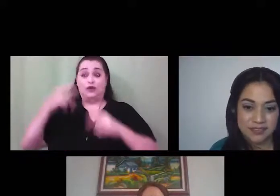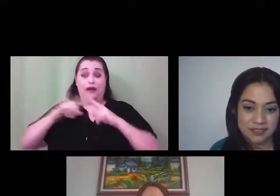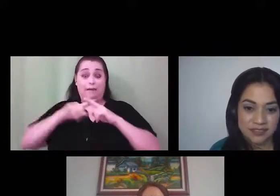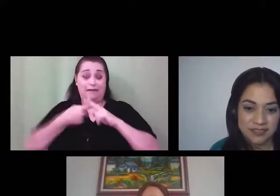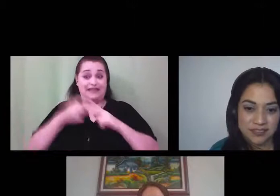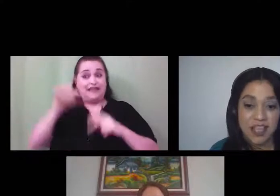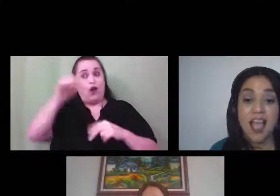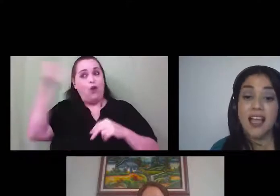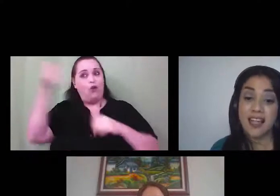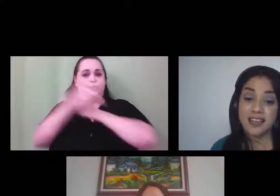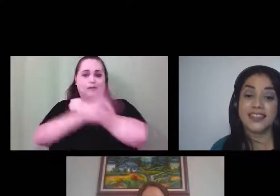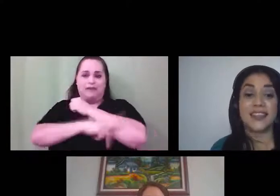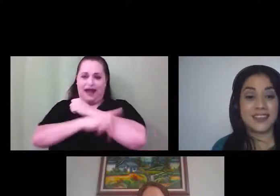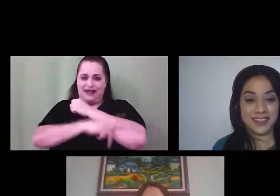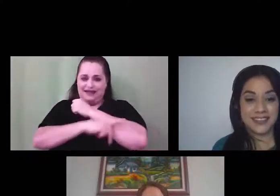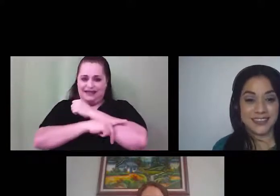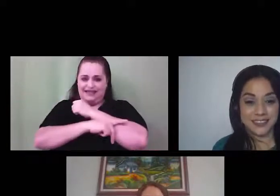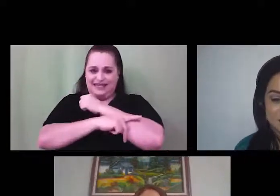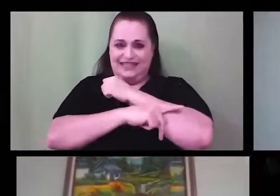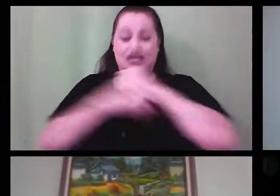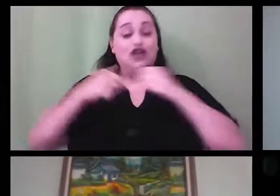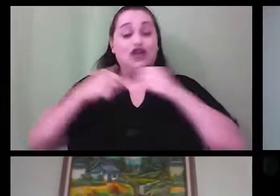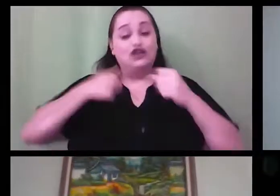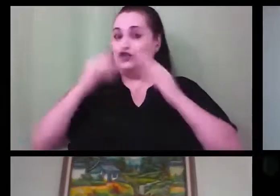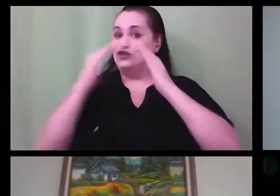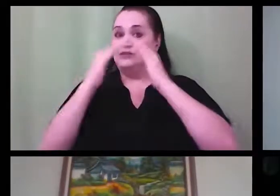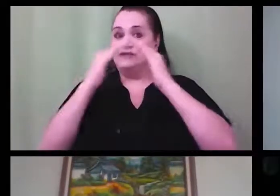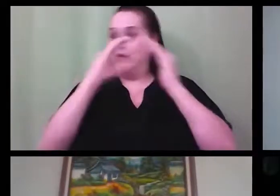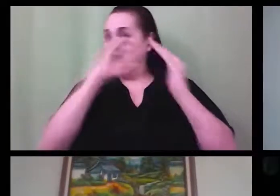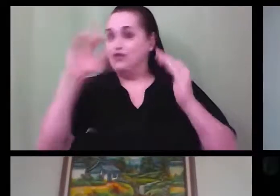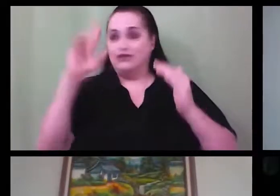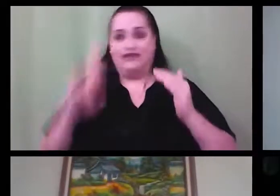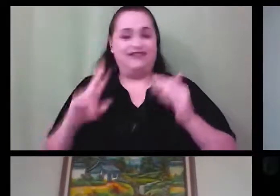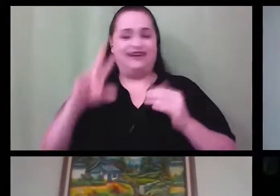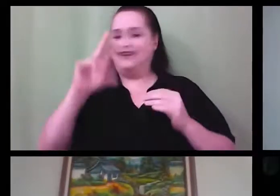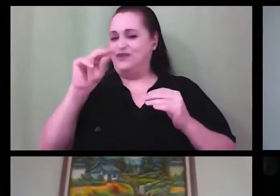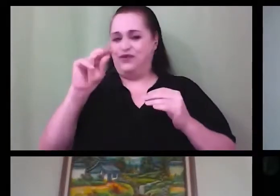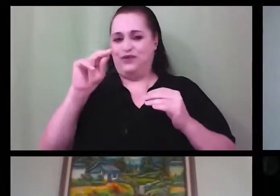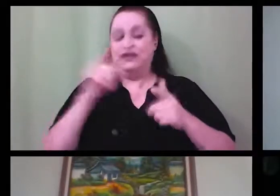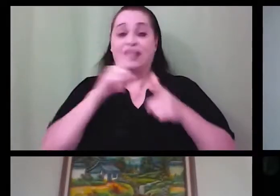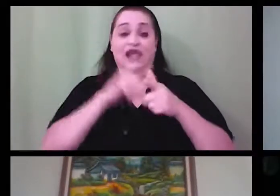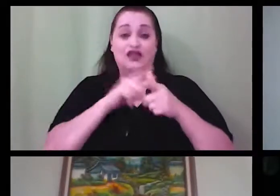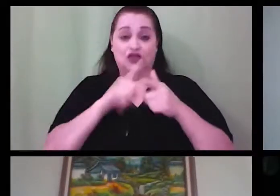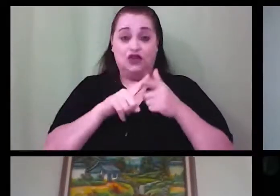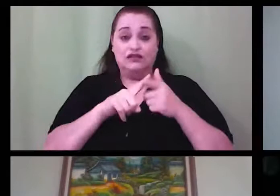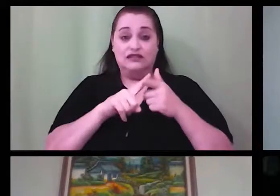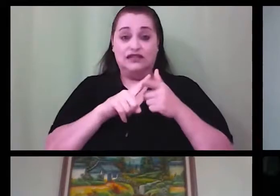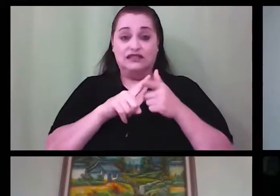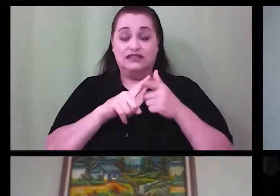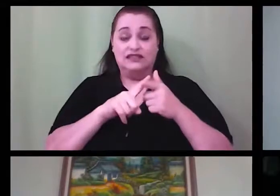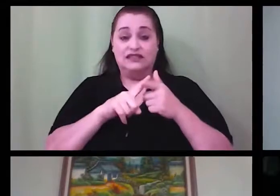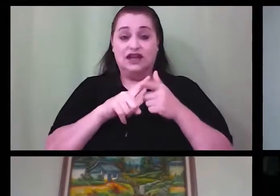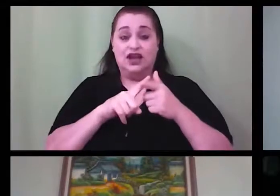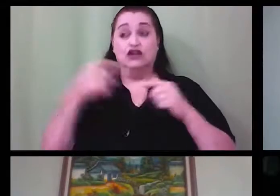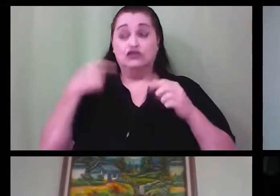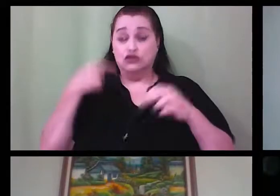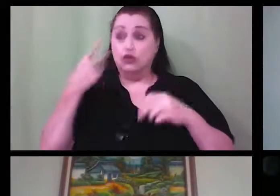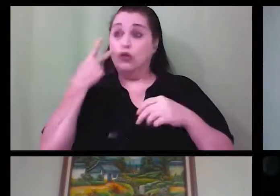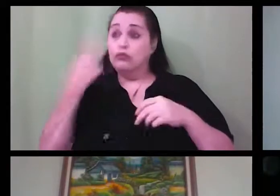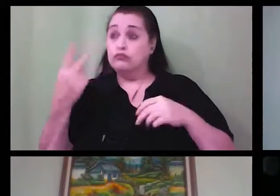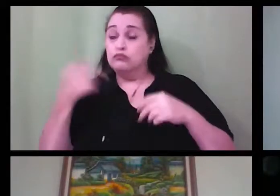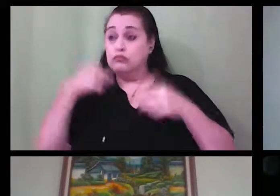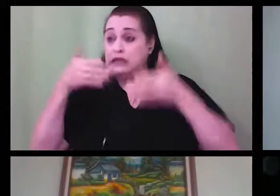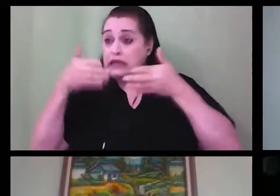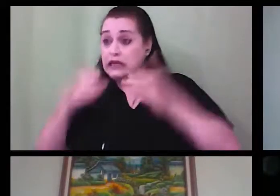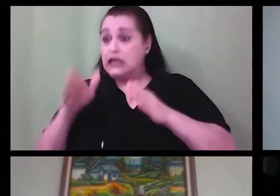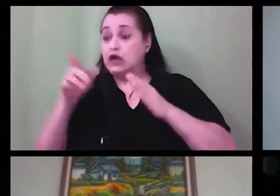país. Nosotros no qué vivíamos en interesante. Costa Rica. Entonces, Cuando yo vi que ya mi hijo